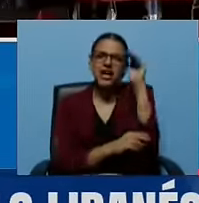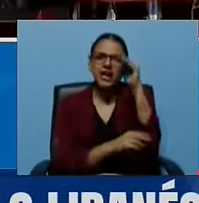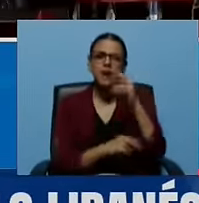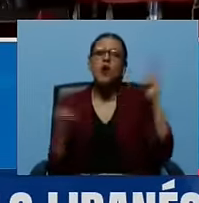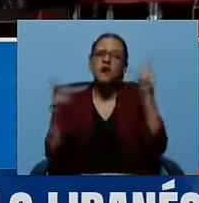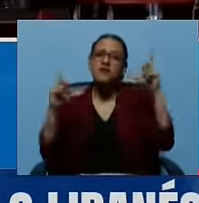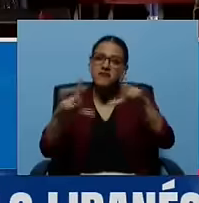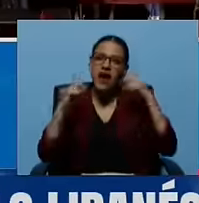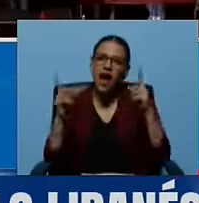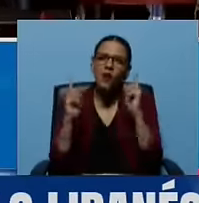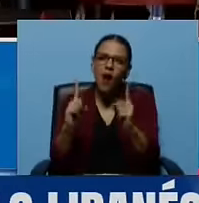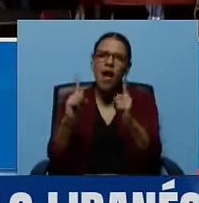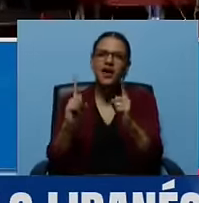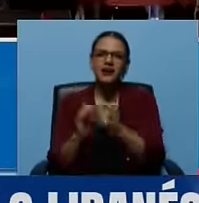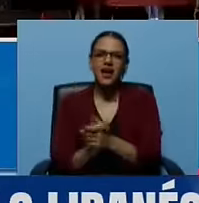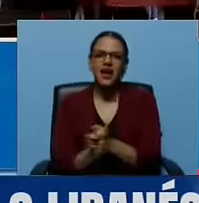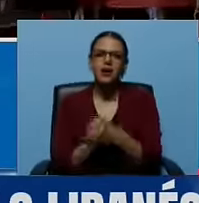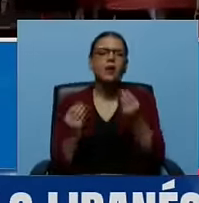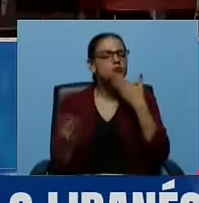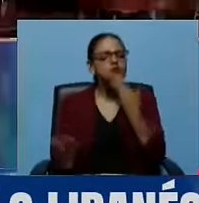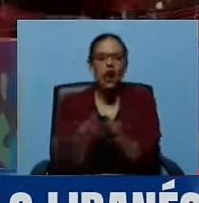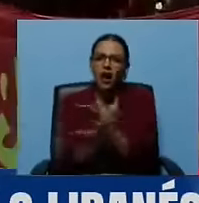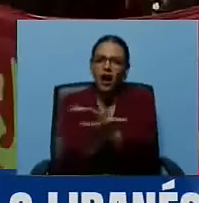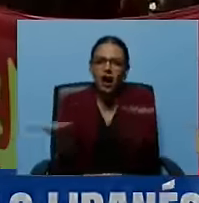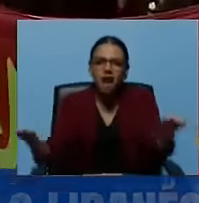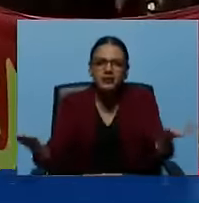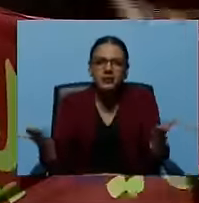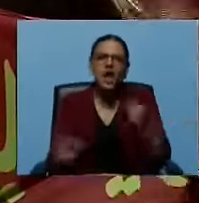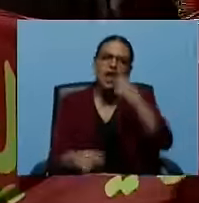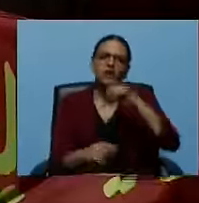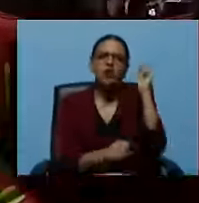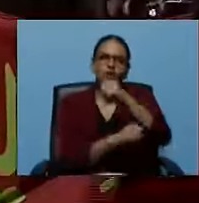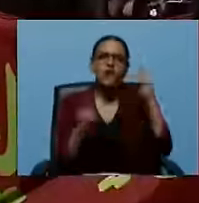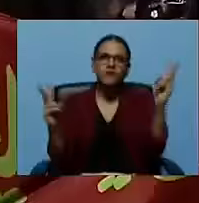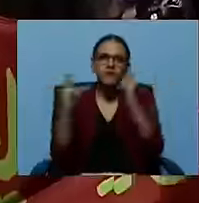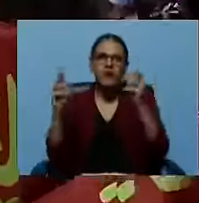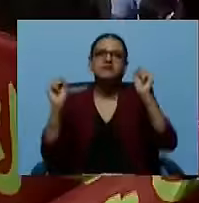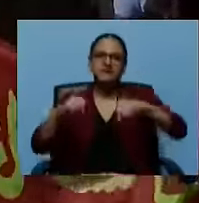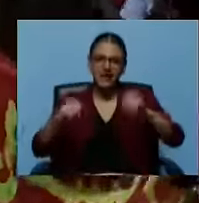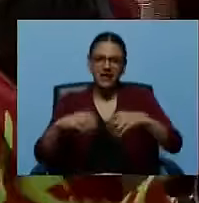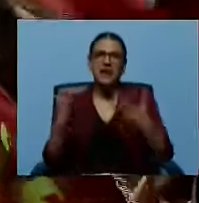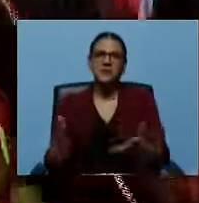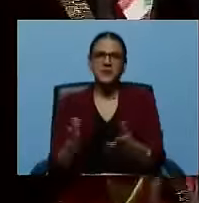Guaira! Gracias, muchas gracias. ¡Venceremos!